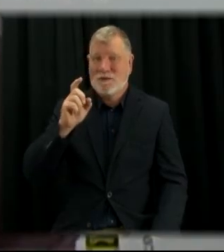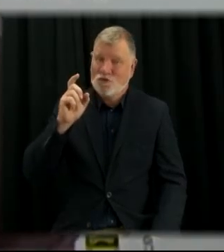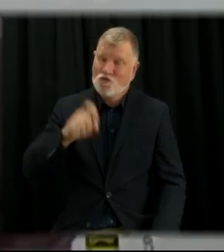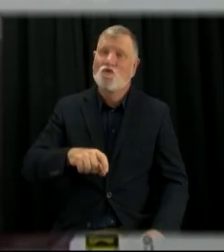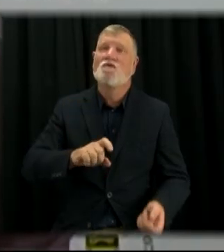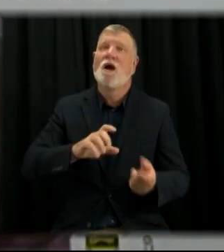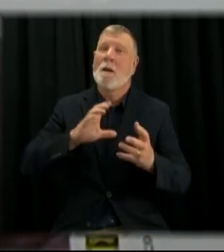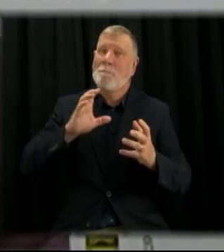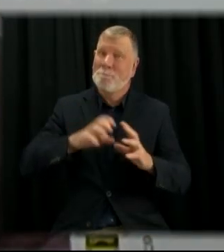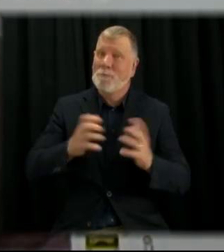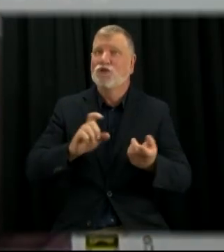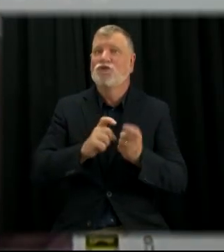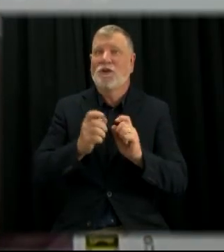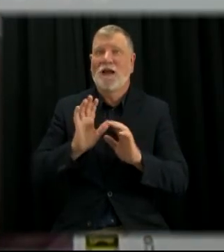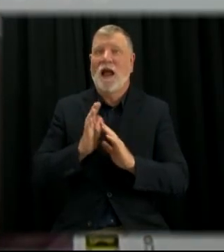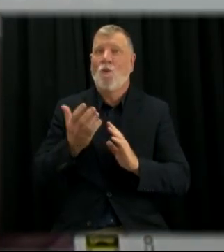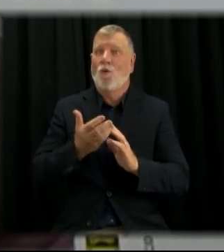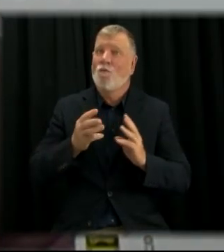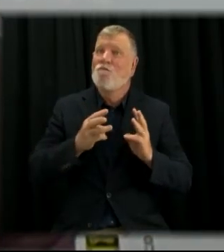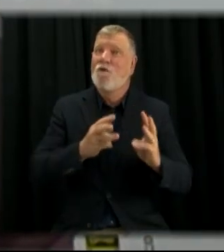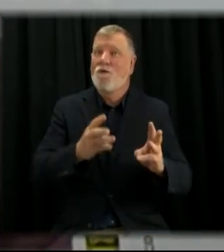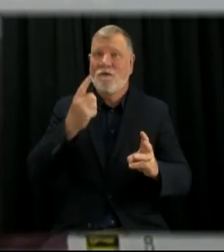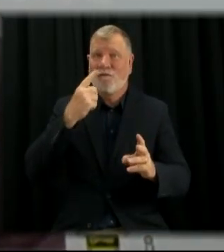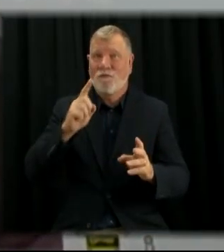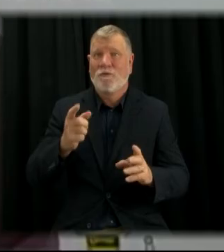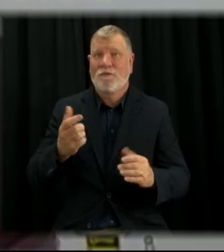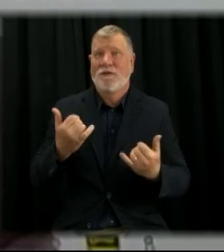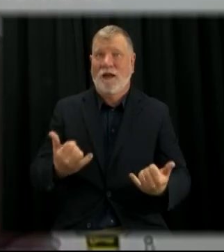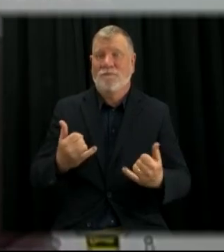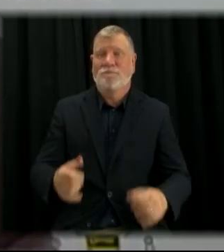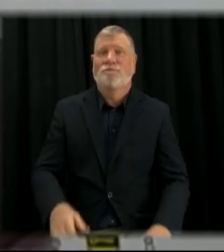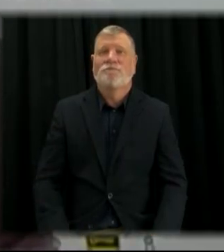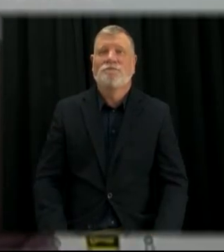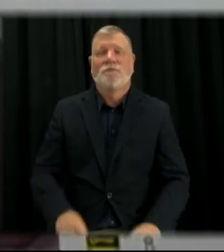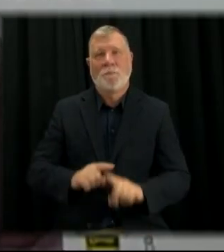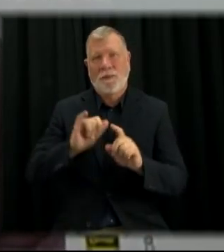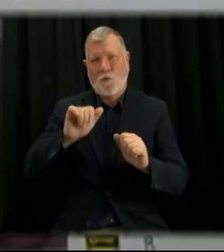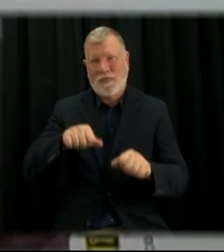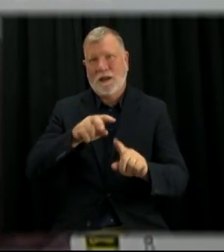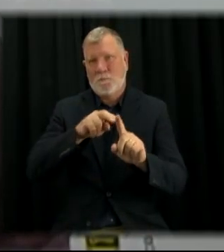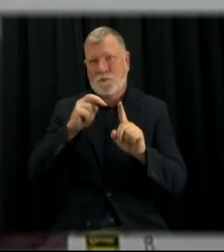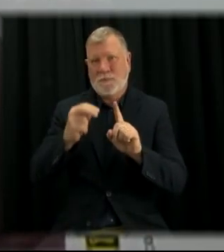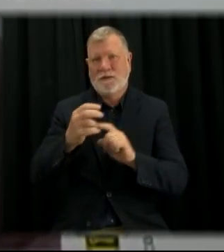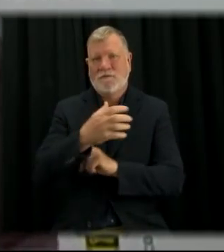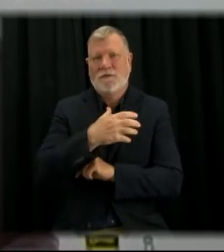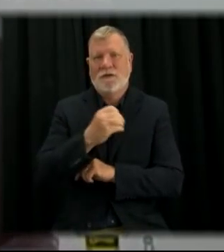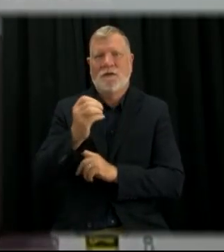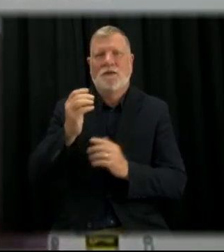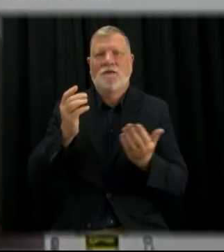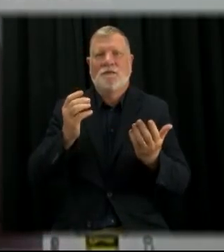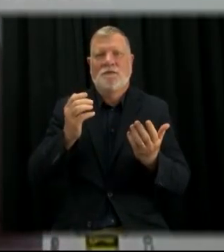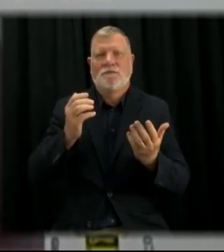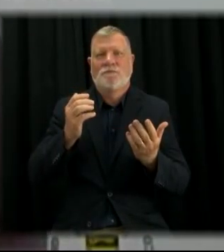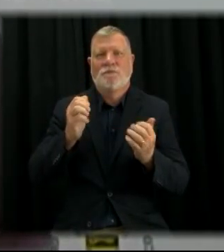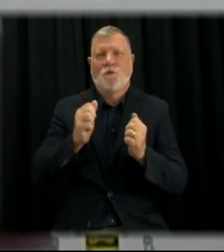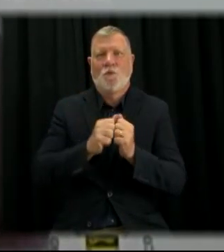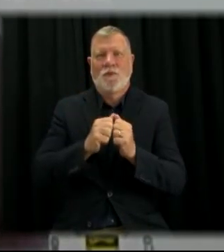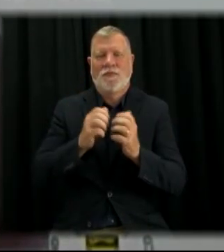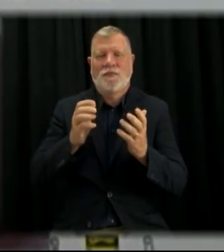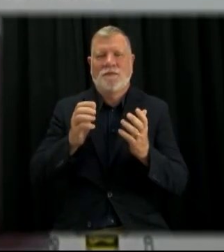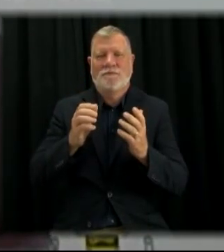hacer un cambio dramático en la actitud que tenemos desde nuestra perspectiva de